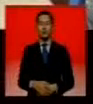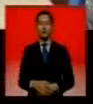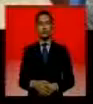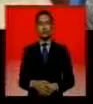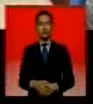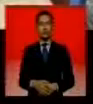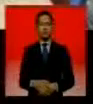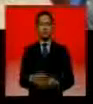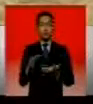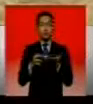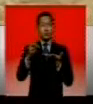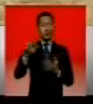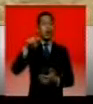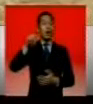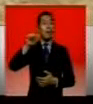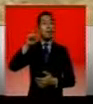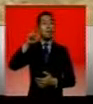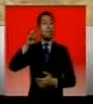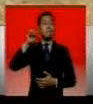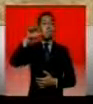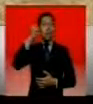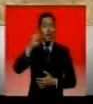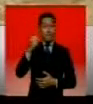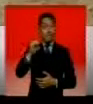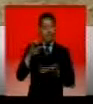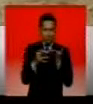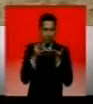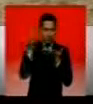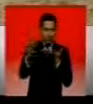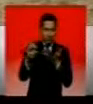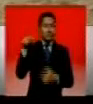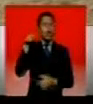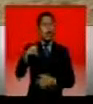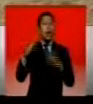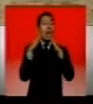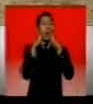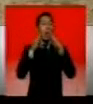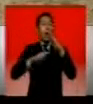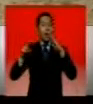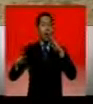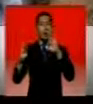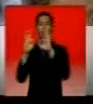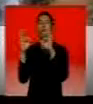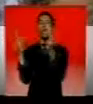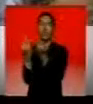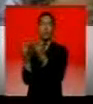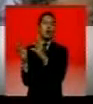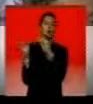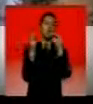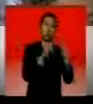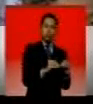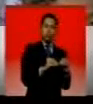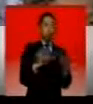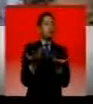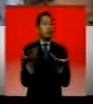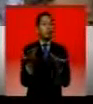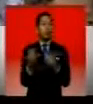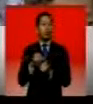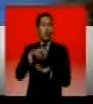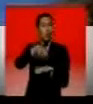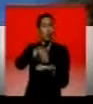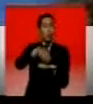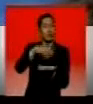En Palmas, Juntas, se ha instalado un albergue para alojar a las personas que han perdido sus viviendas en Muisne, provincia de